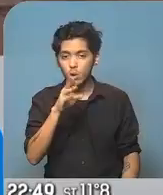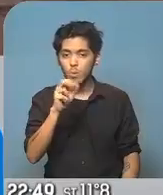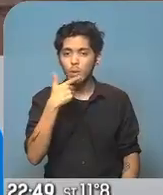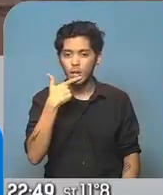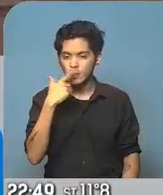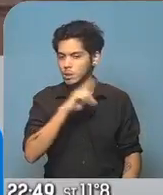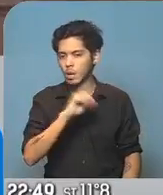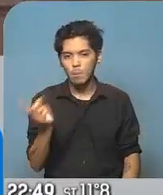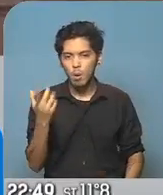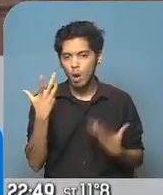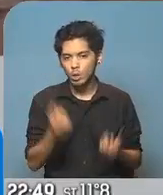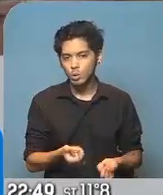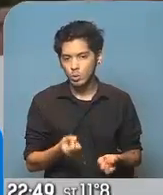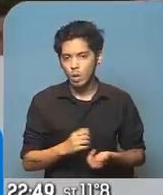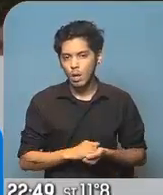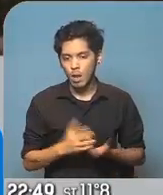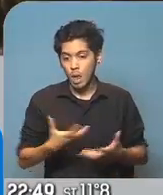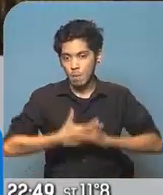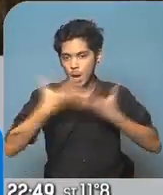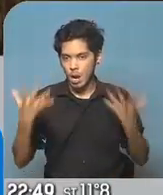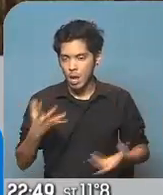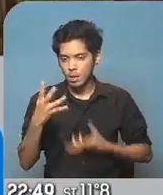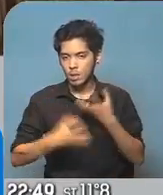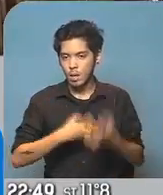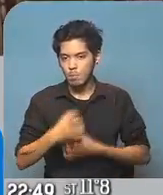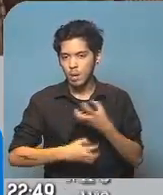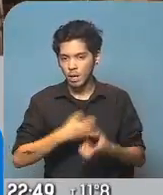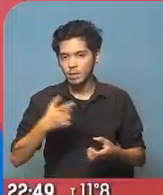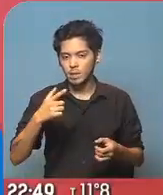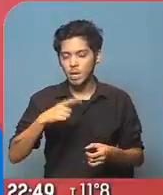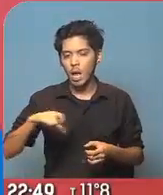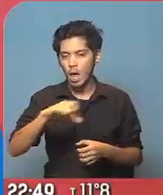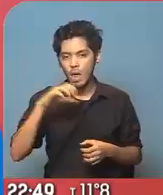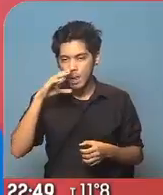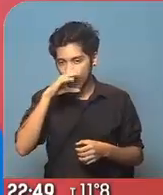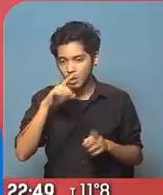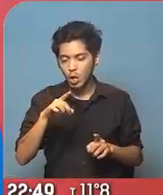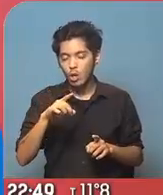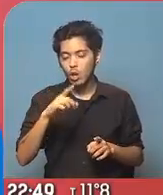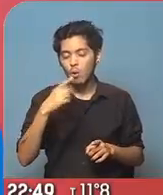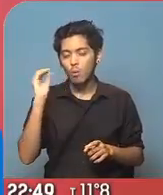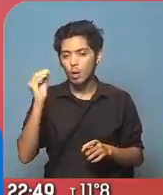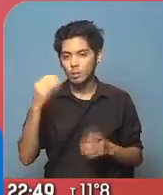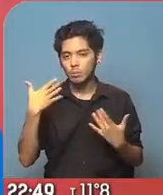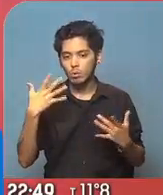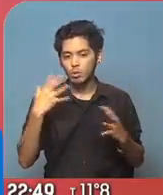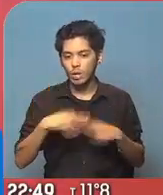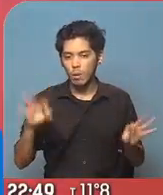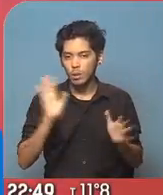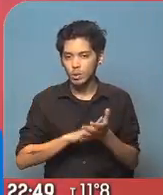tampoco la poderosa petrolera brasileña ha superado la crisis justamente de la corrupción y todo lo